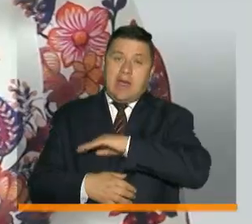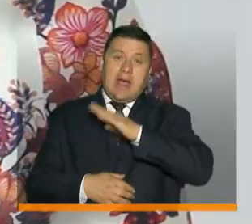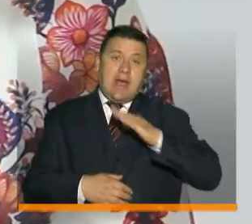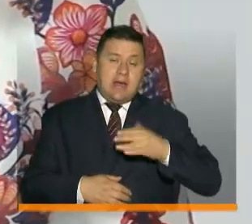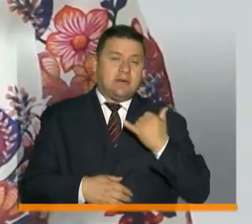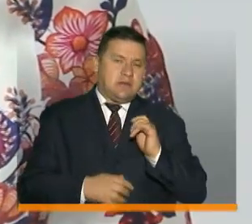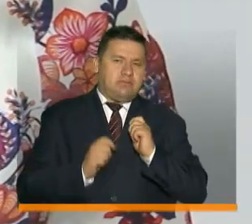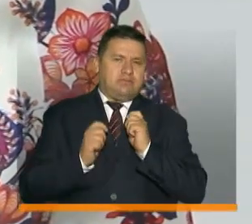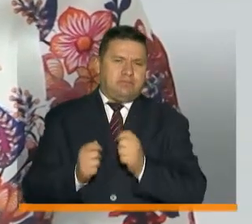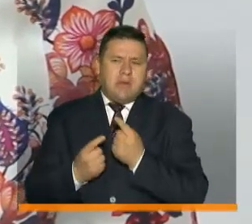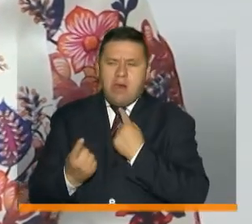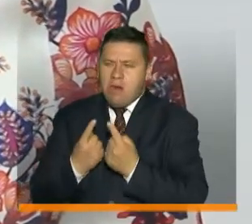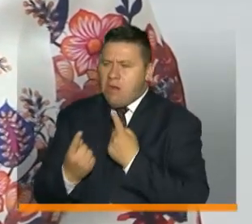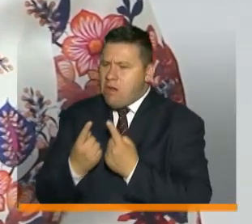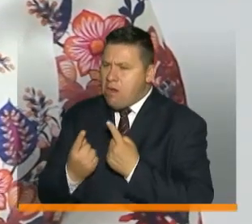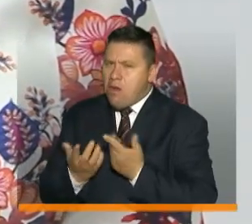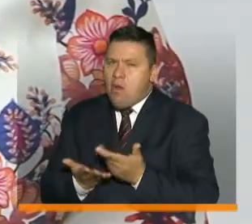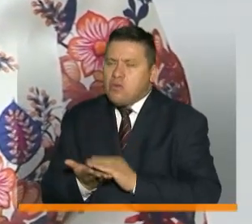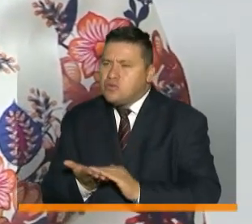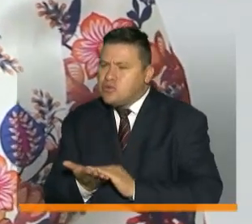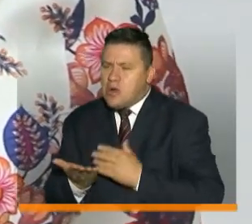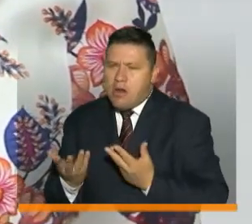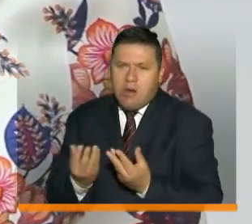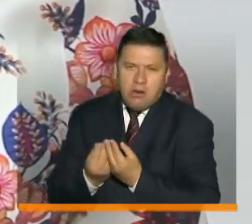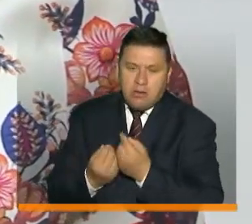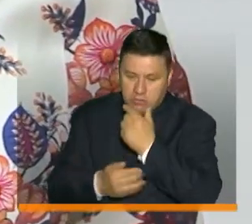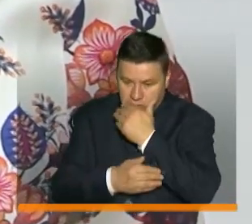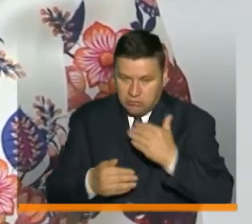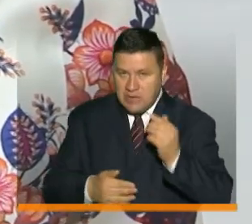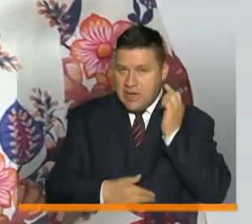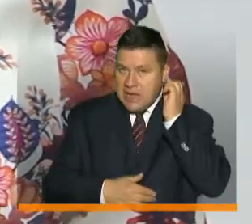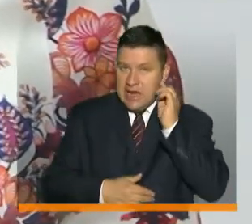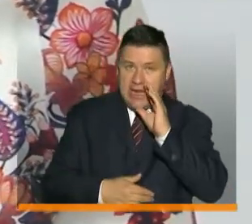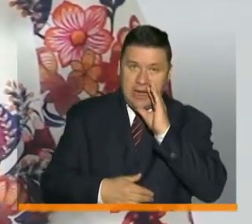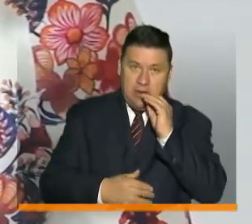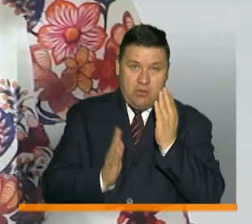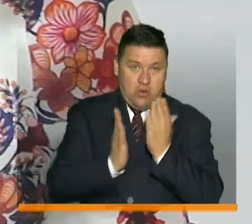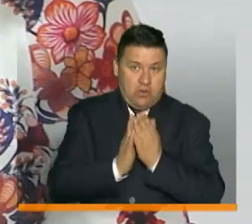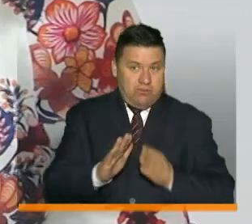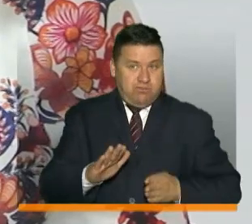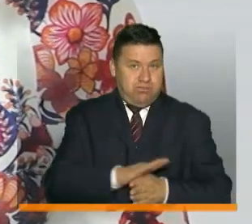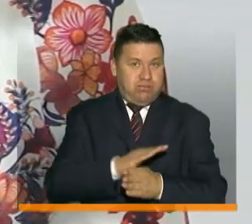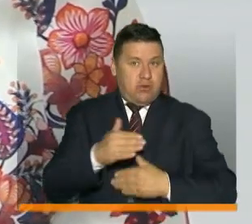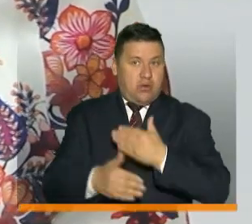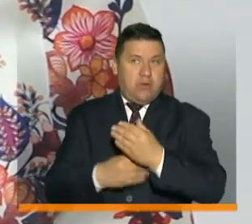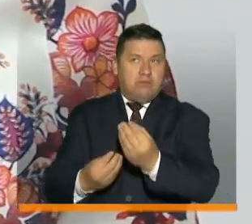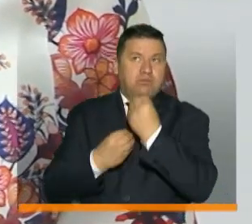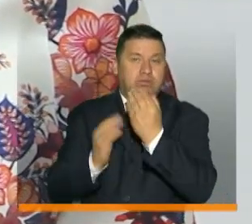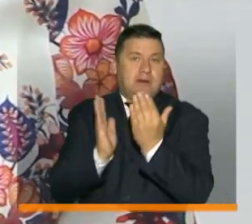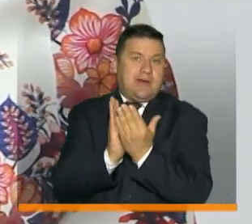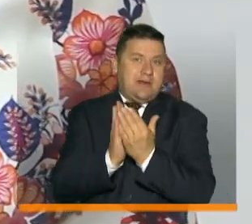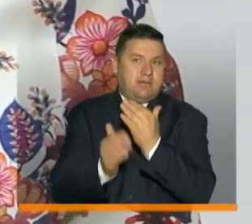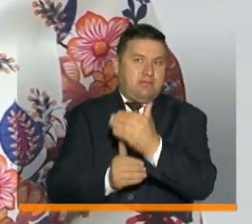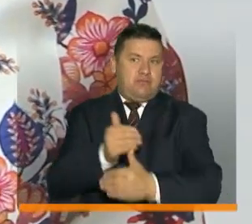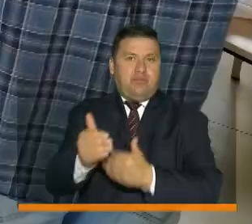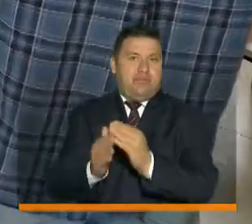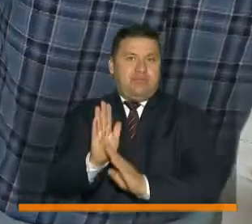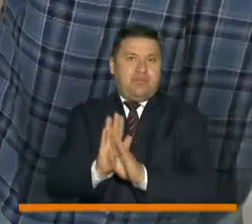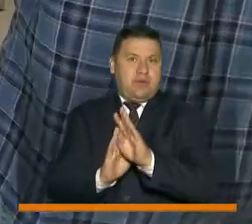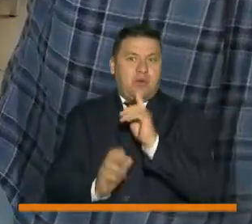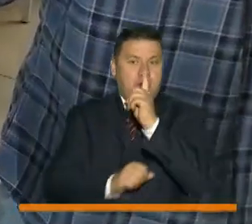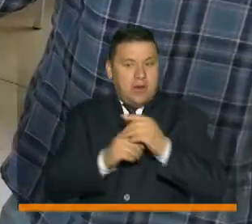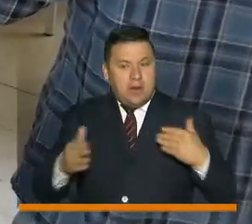hemos dispuesto diversos medios alternativos para que nuestros niños y niñas continúen con su proceso educativo en lo que va corrido del